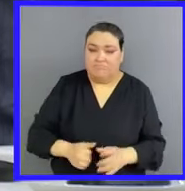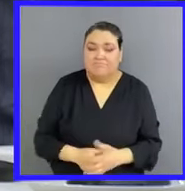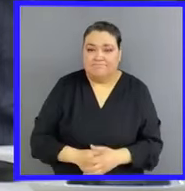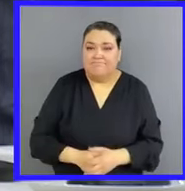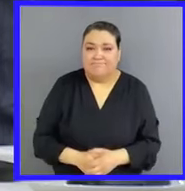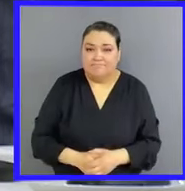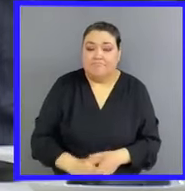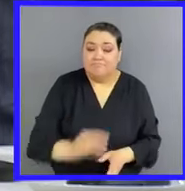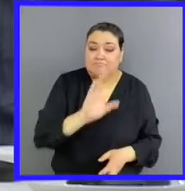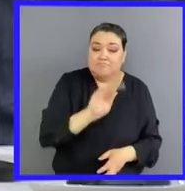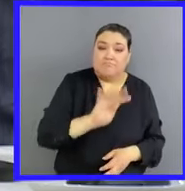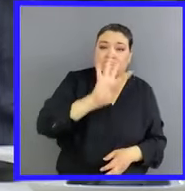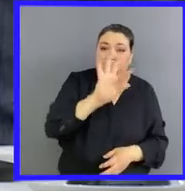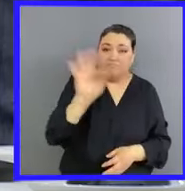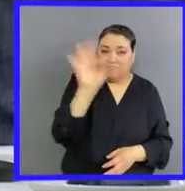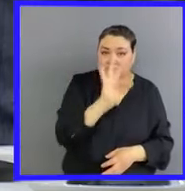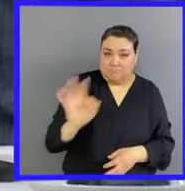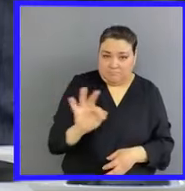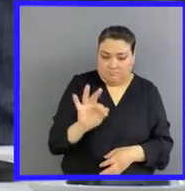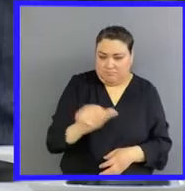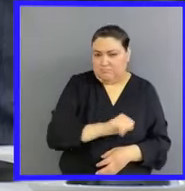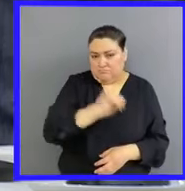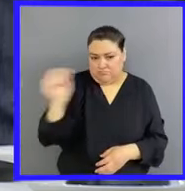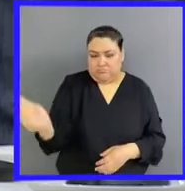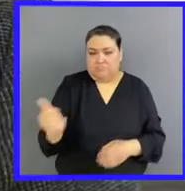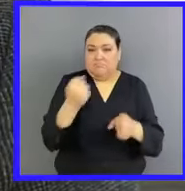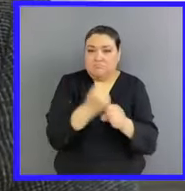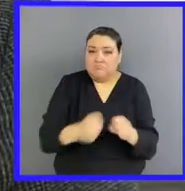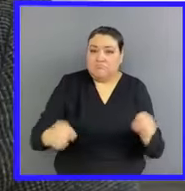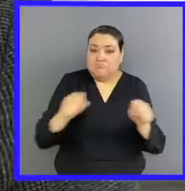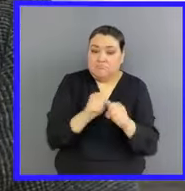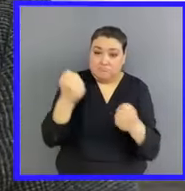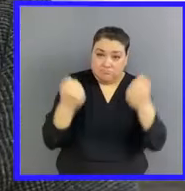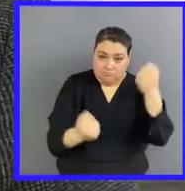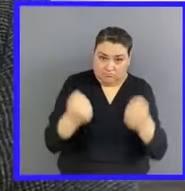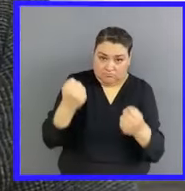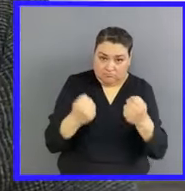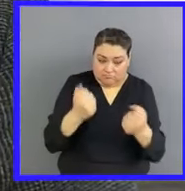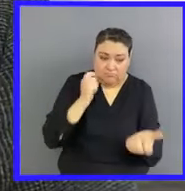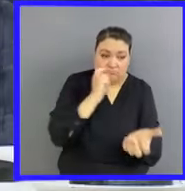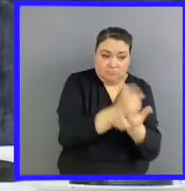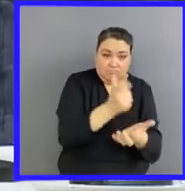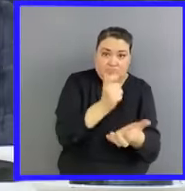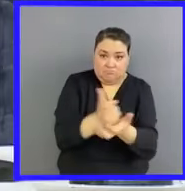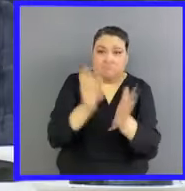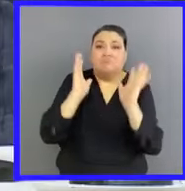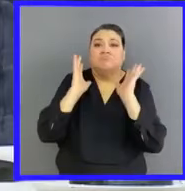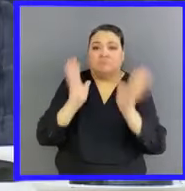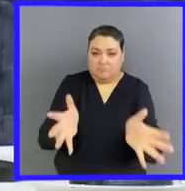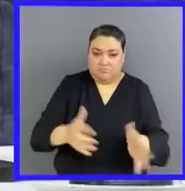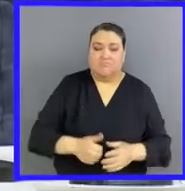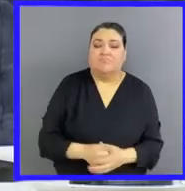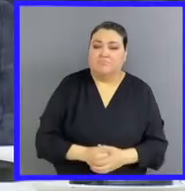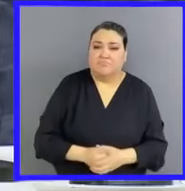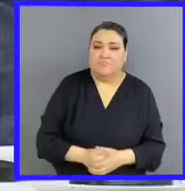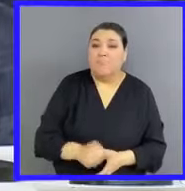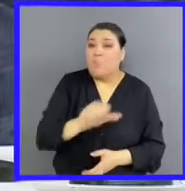94% de los daños asegurados en autos han sido indemnizados. En cuanto a